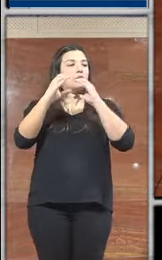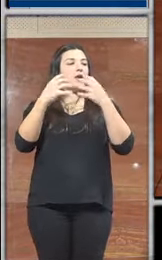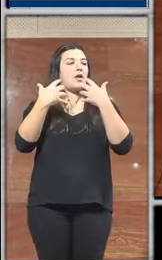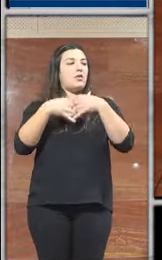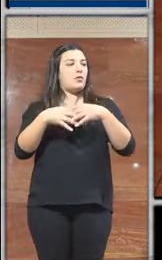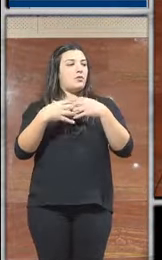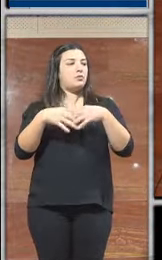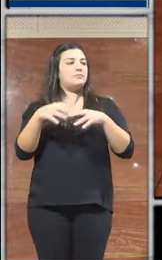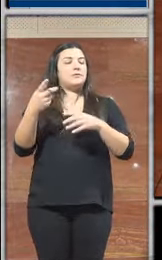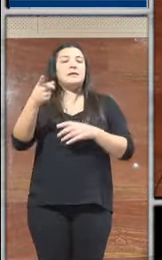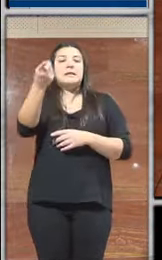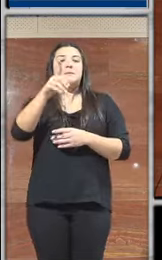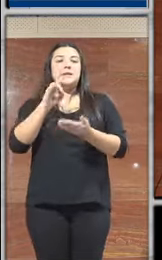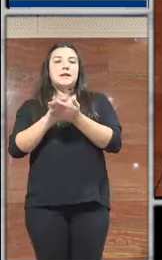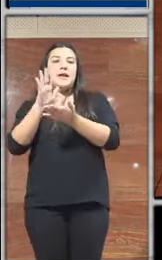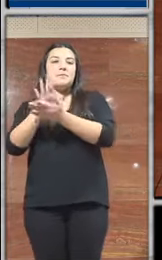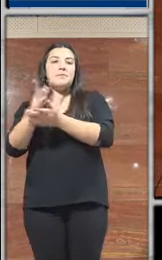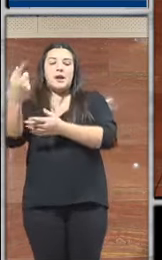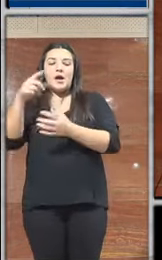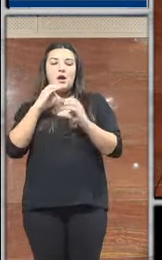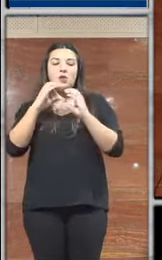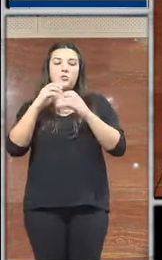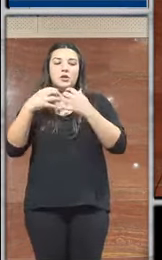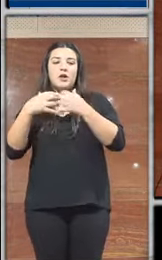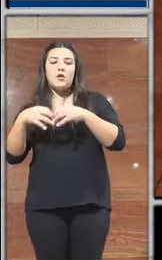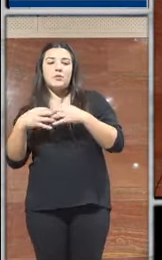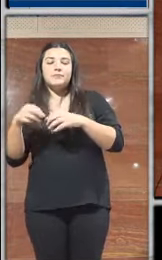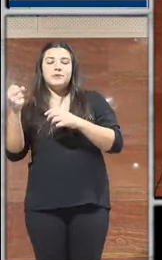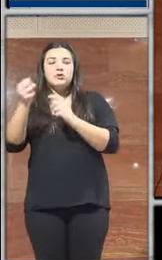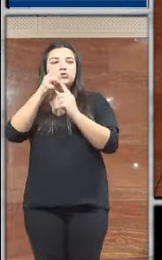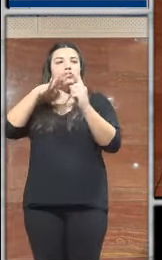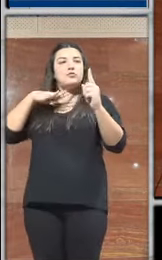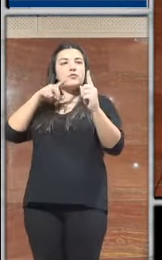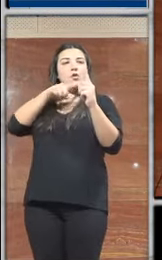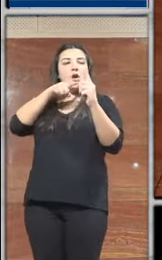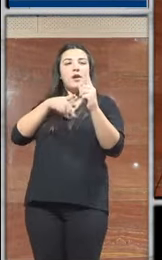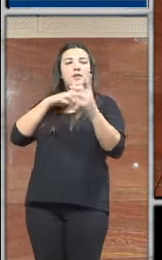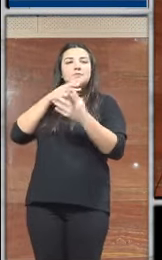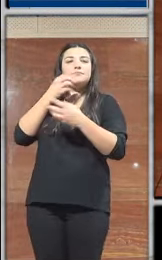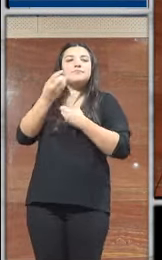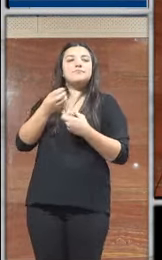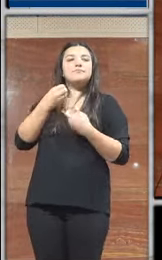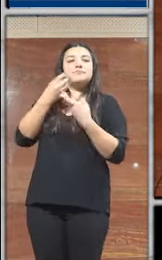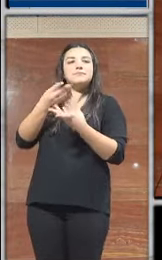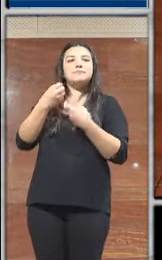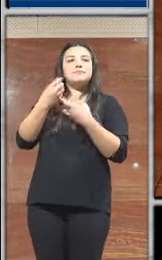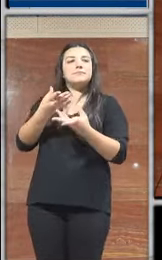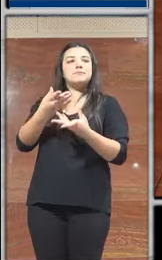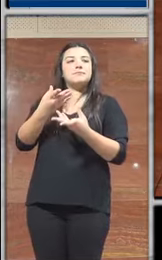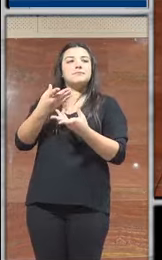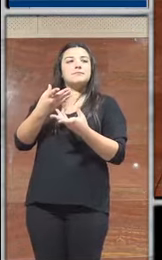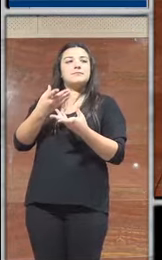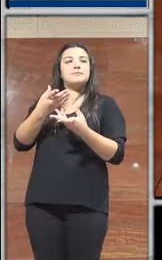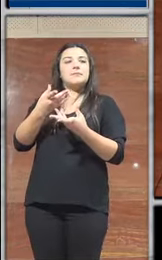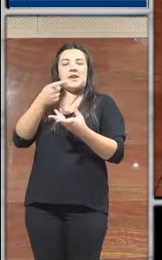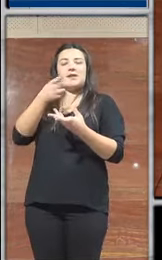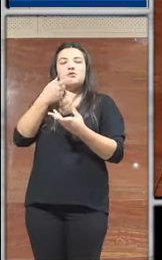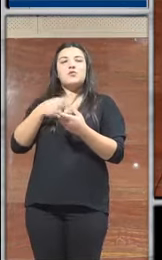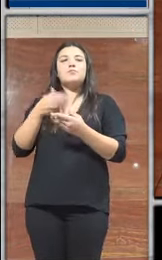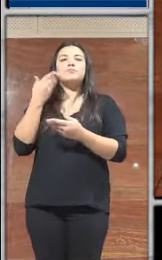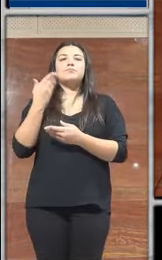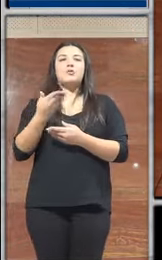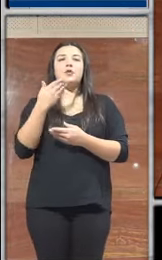también en Málaga, expresándose allí en un foro de la máxima dignidad, de la máxima representación, el Día